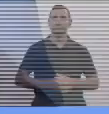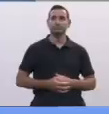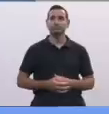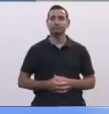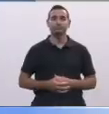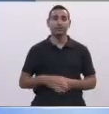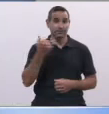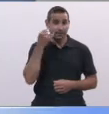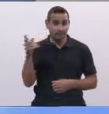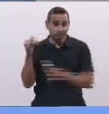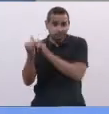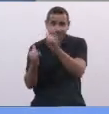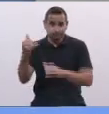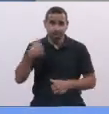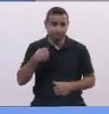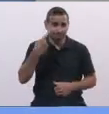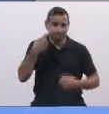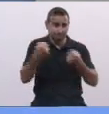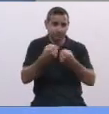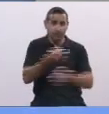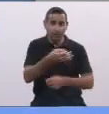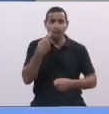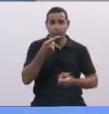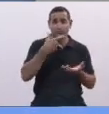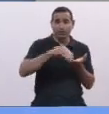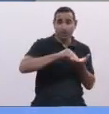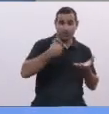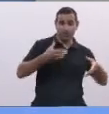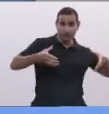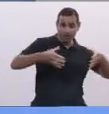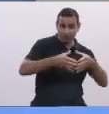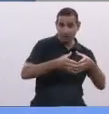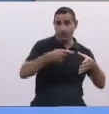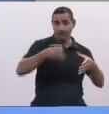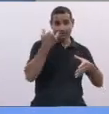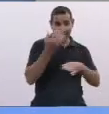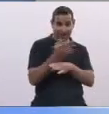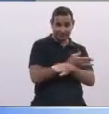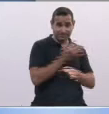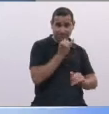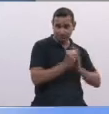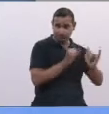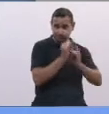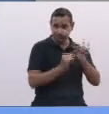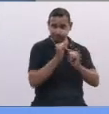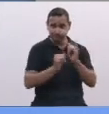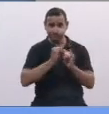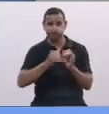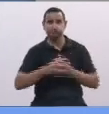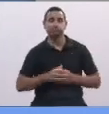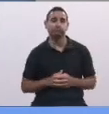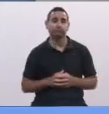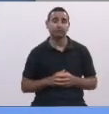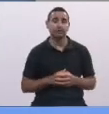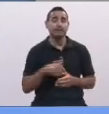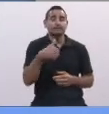informante y los demás senadores de mi interbloque que me precedieron en el uso de la palabra. Y